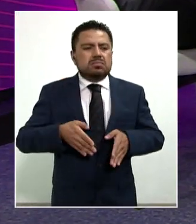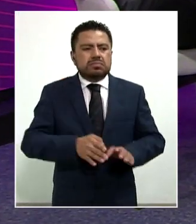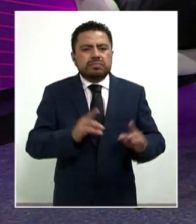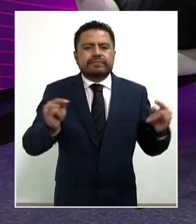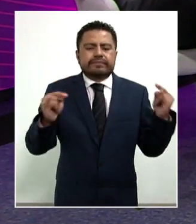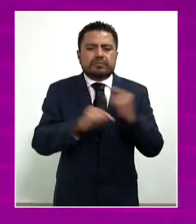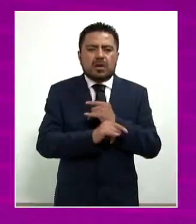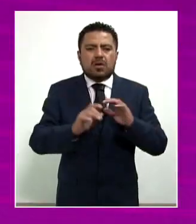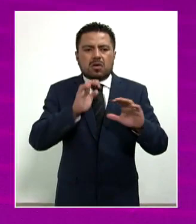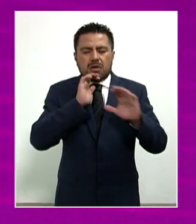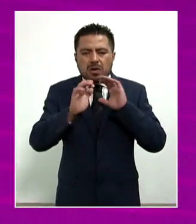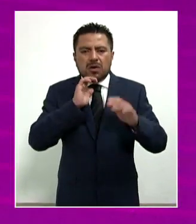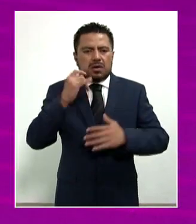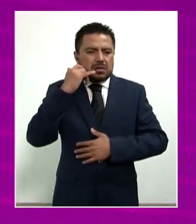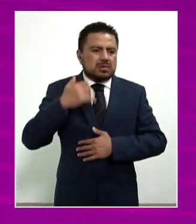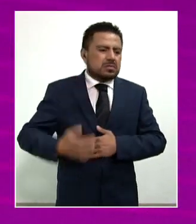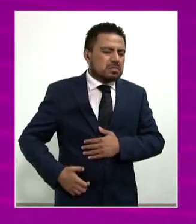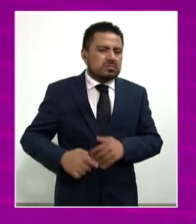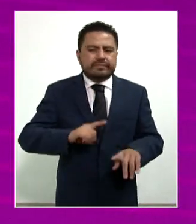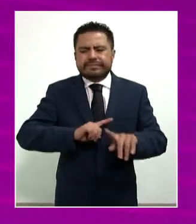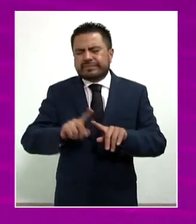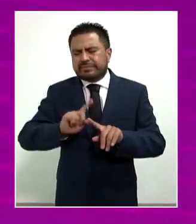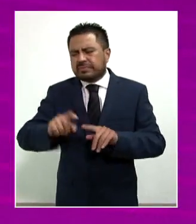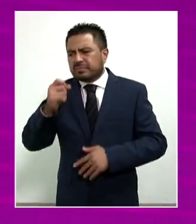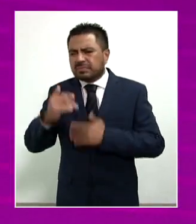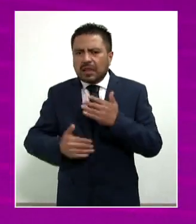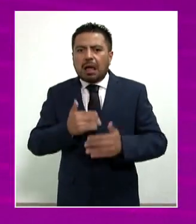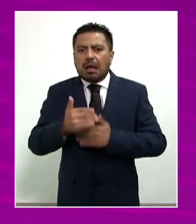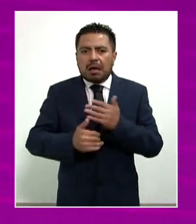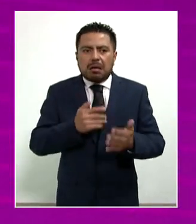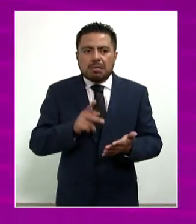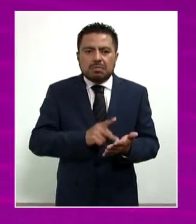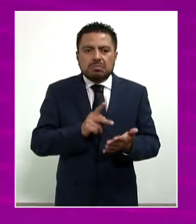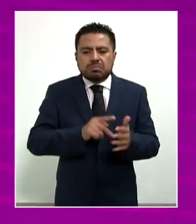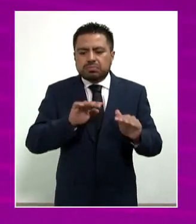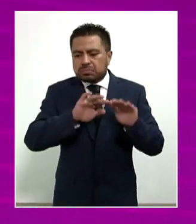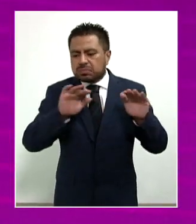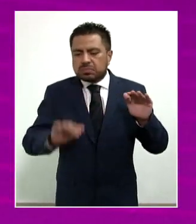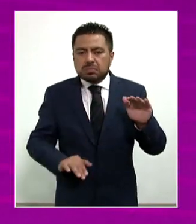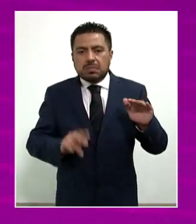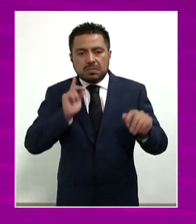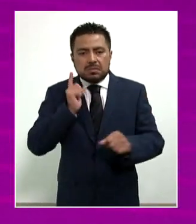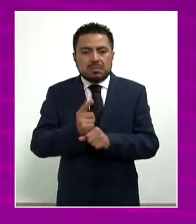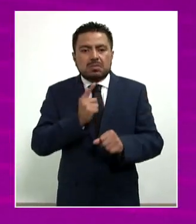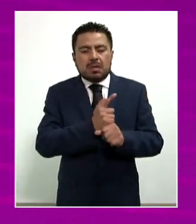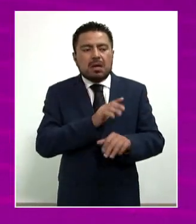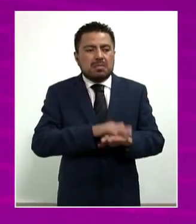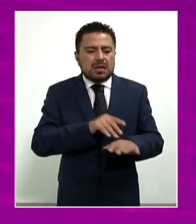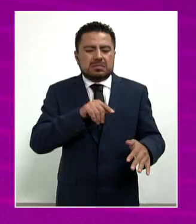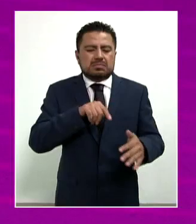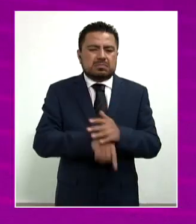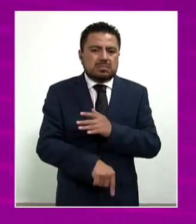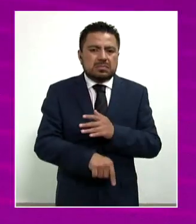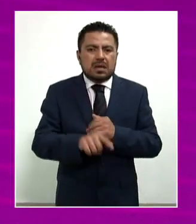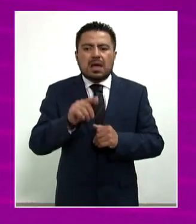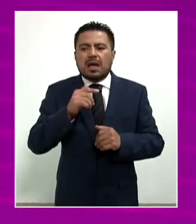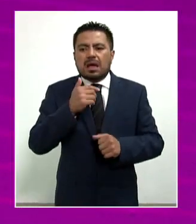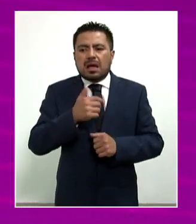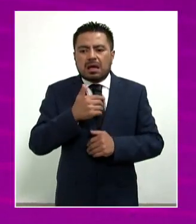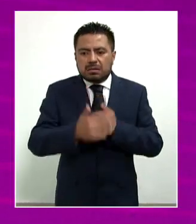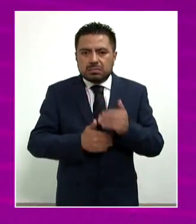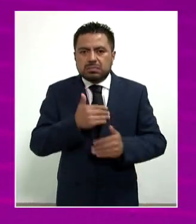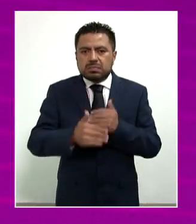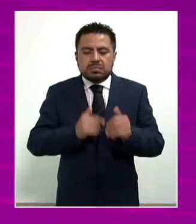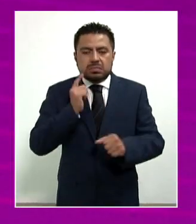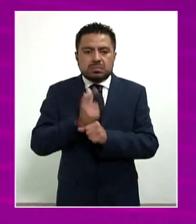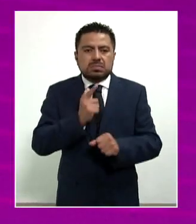las comunicaciones, los teléfonos, de manera que cada vez más las desigualdades se van profundizando y cada vez más